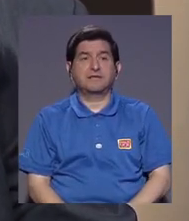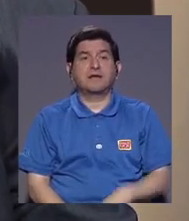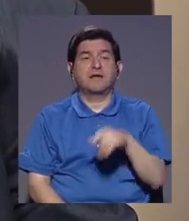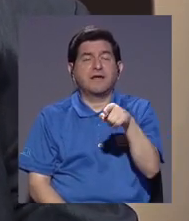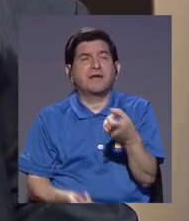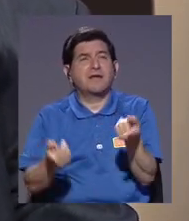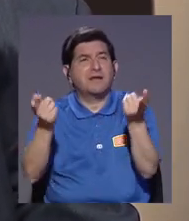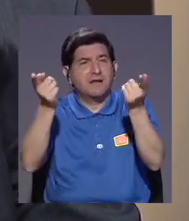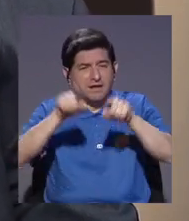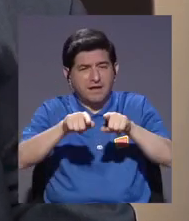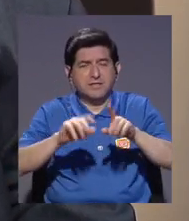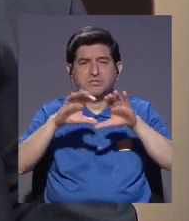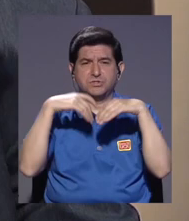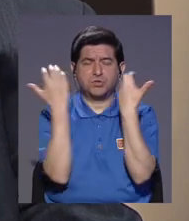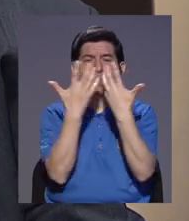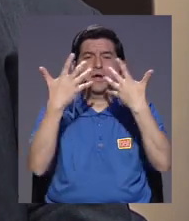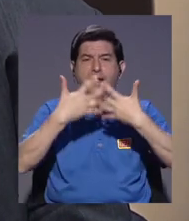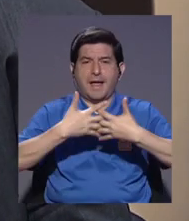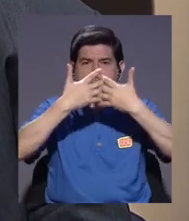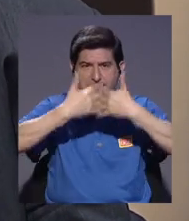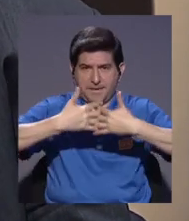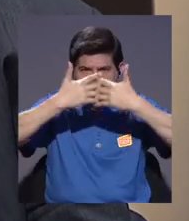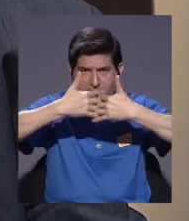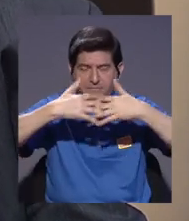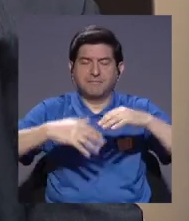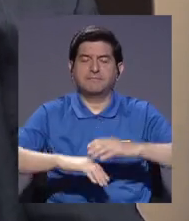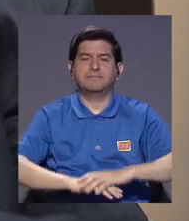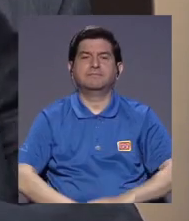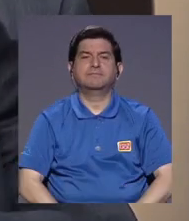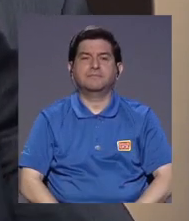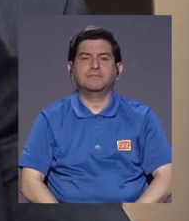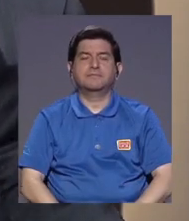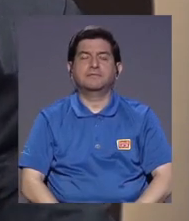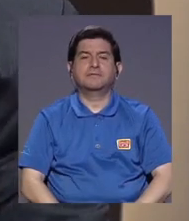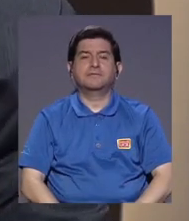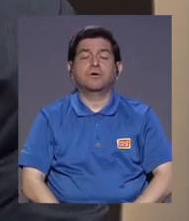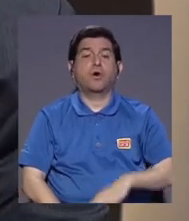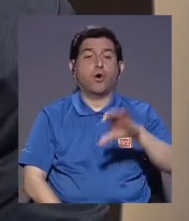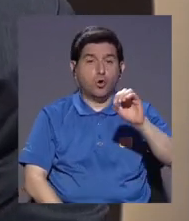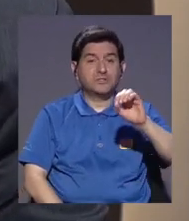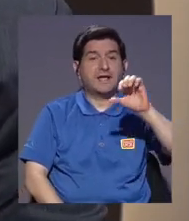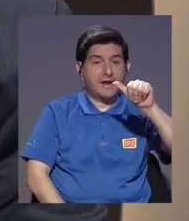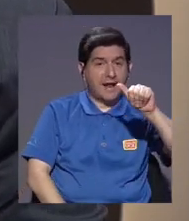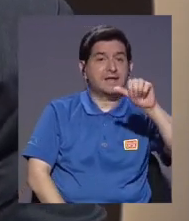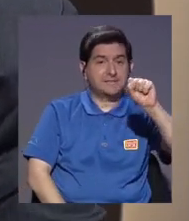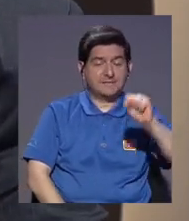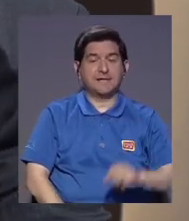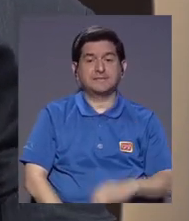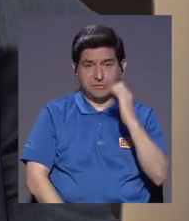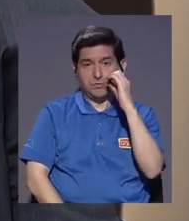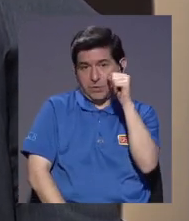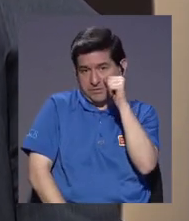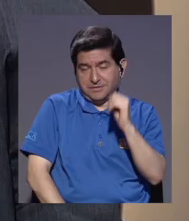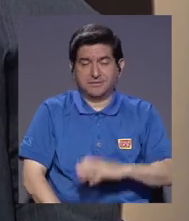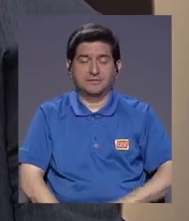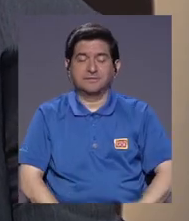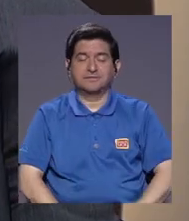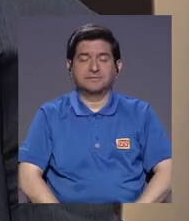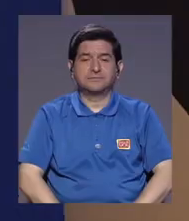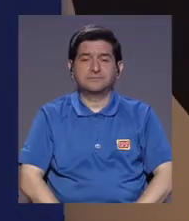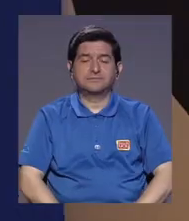fue de la de la cámara de industrias como óscar arias sánchez como